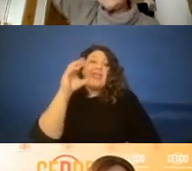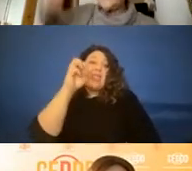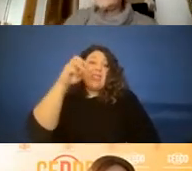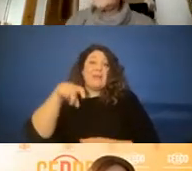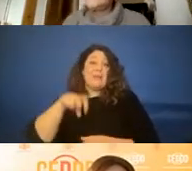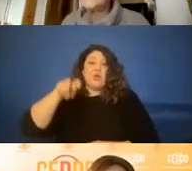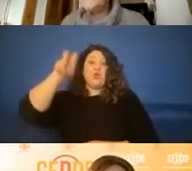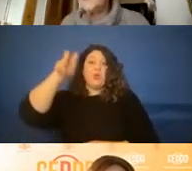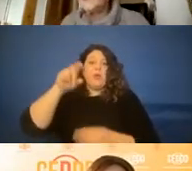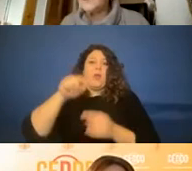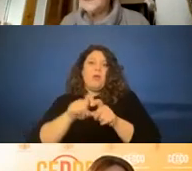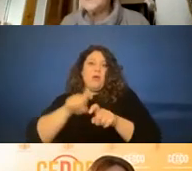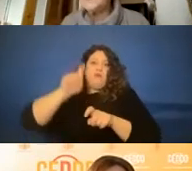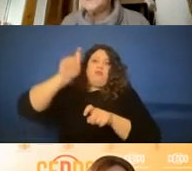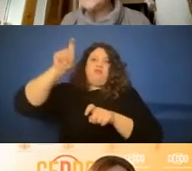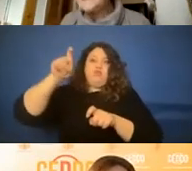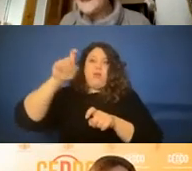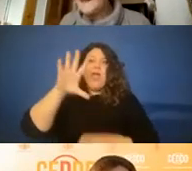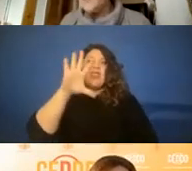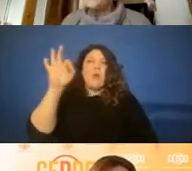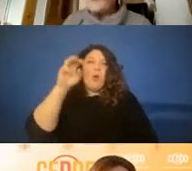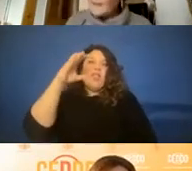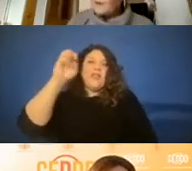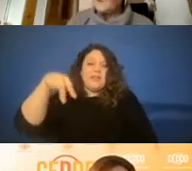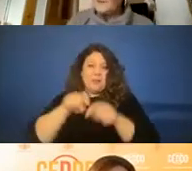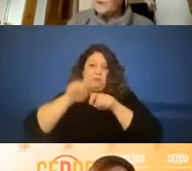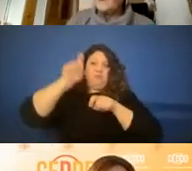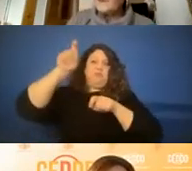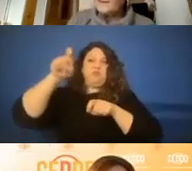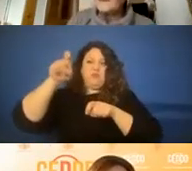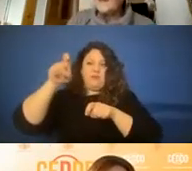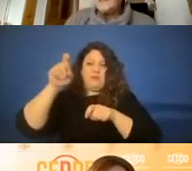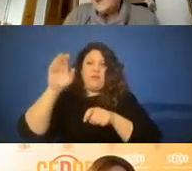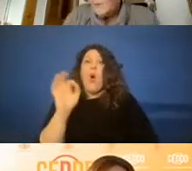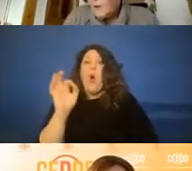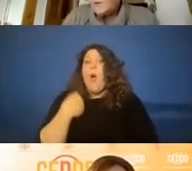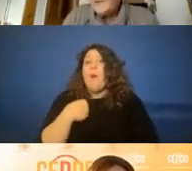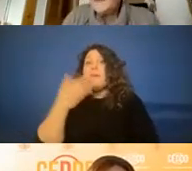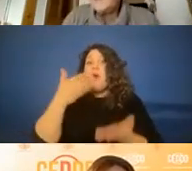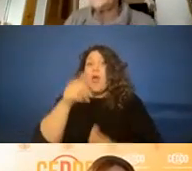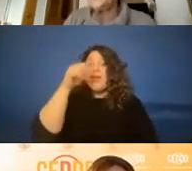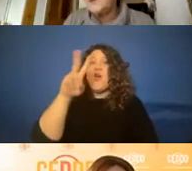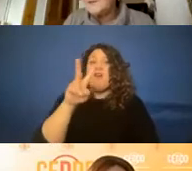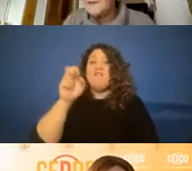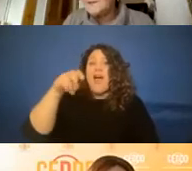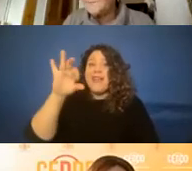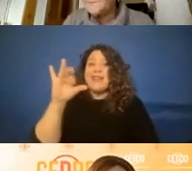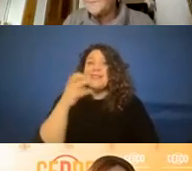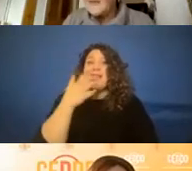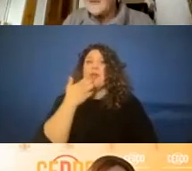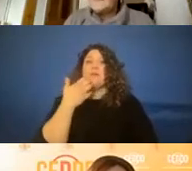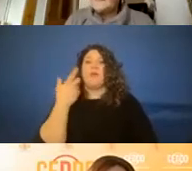levantan 50 centímetros la pierna, o bien, como el hijo de Vanessa, a lo mejor camina de